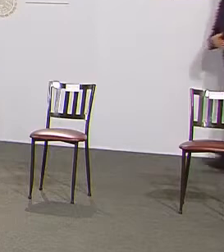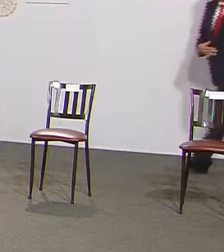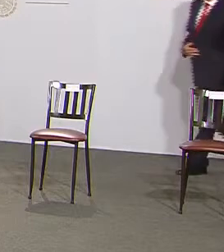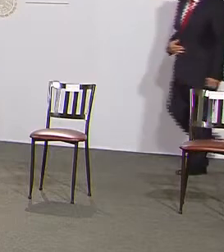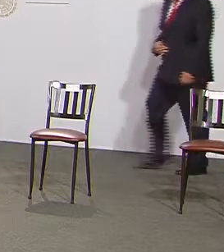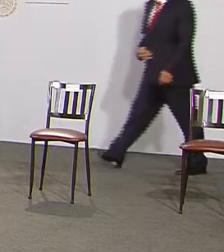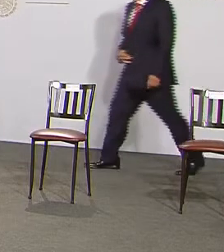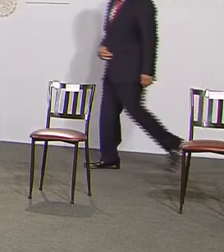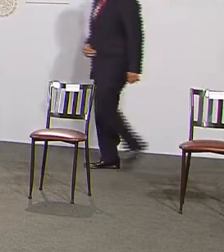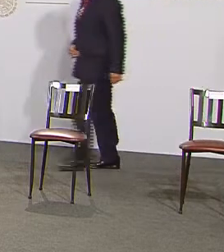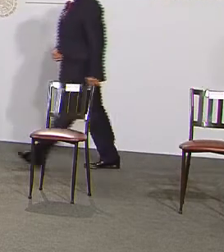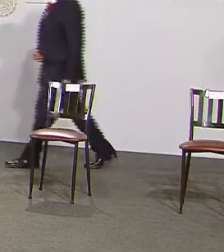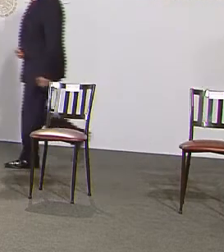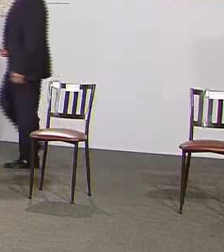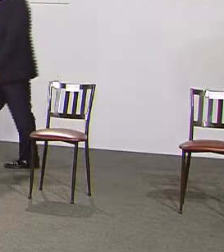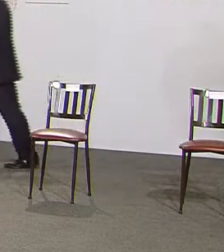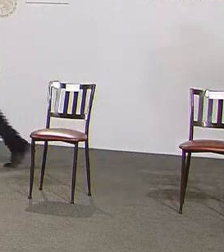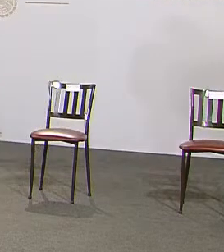Buenos días.